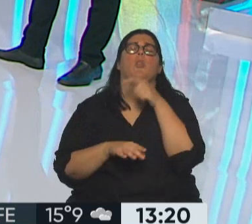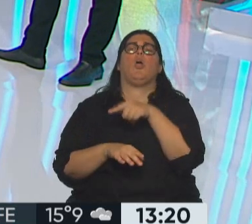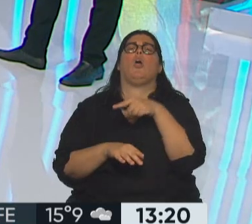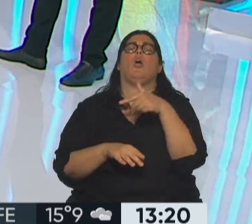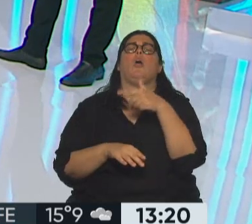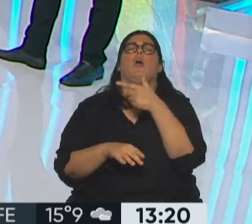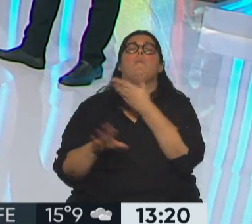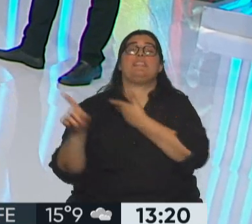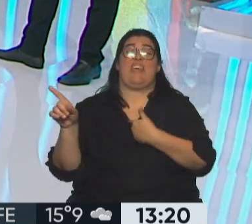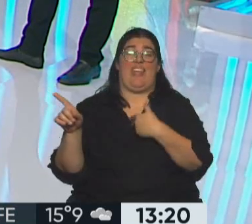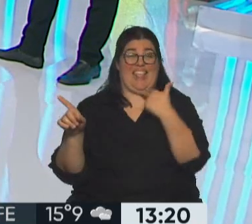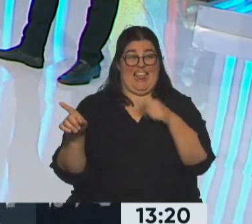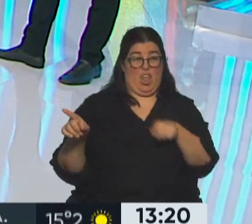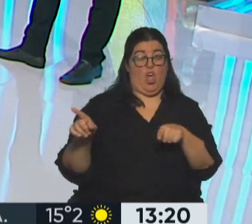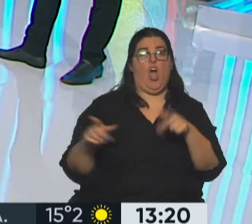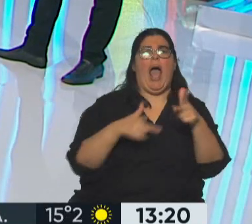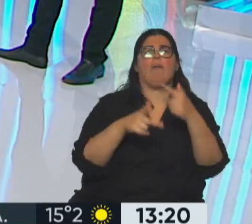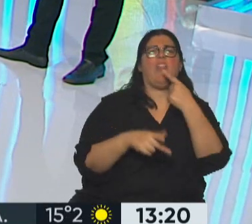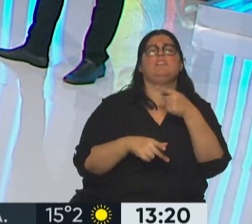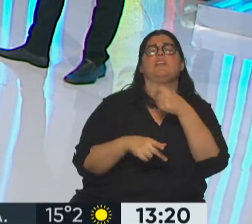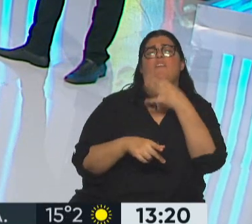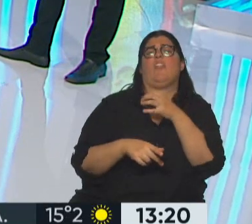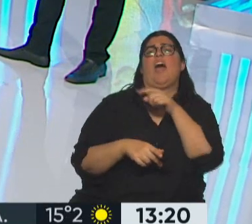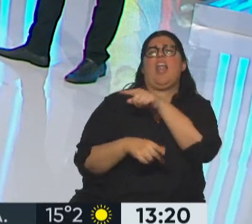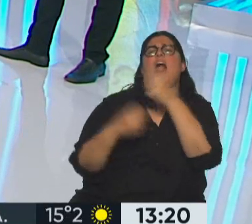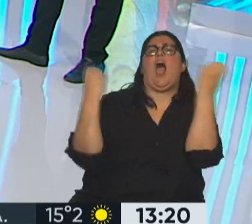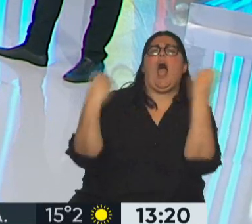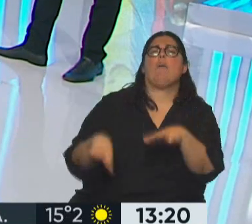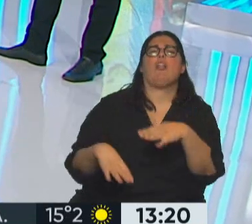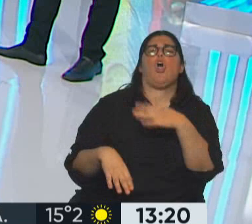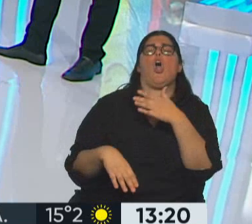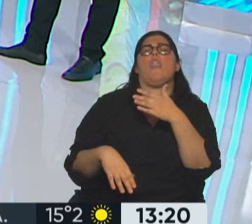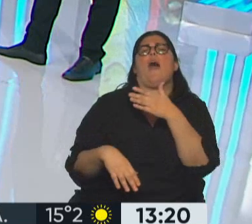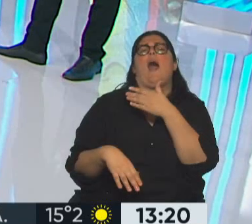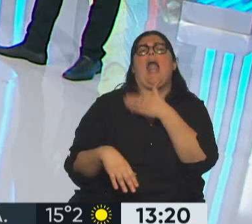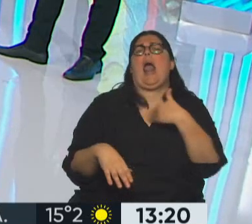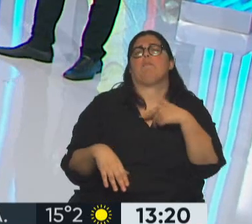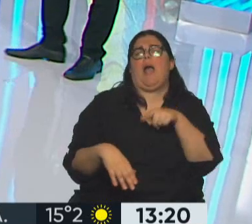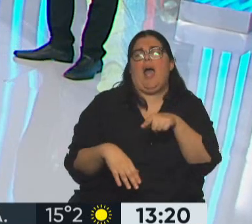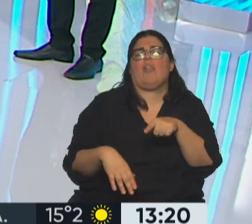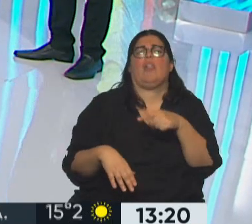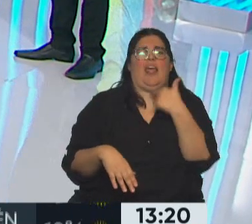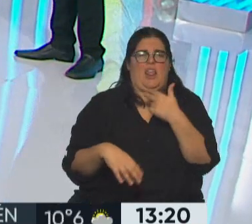Petro presuntamente abandonó a la madre de su hijo, habló de cómo no lo educó, digamos, de cómo fue el hijo